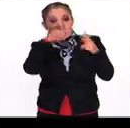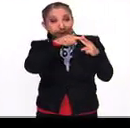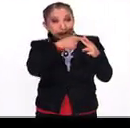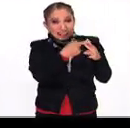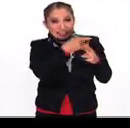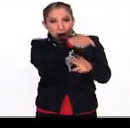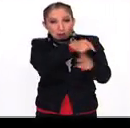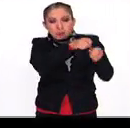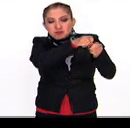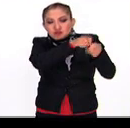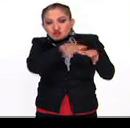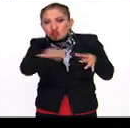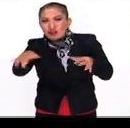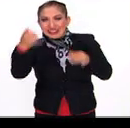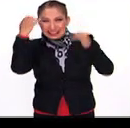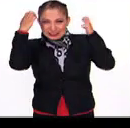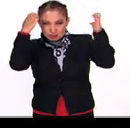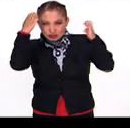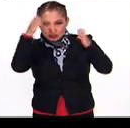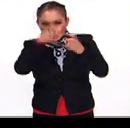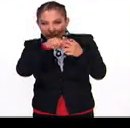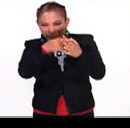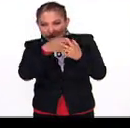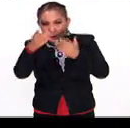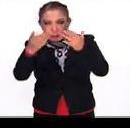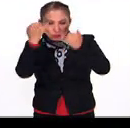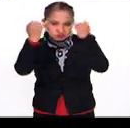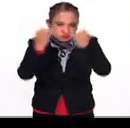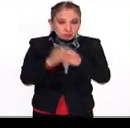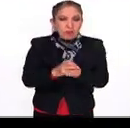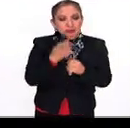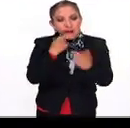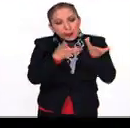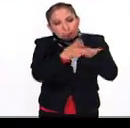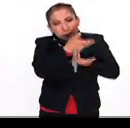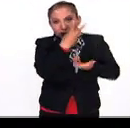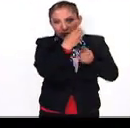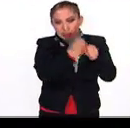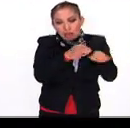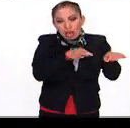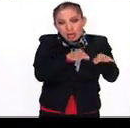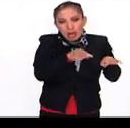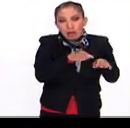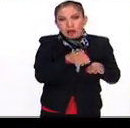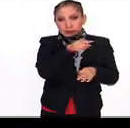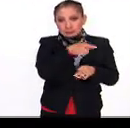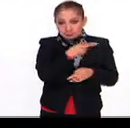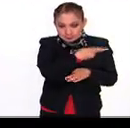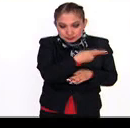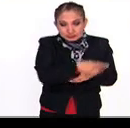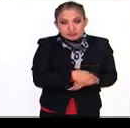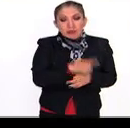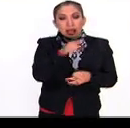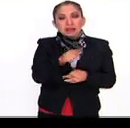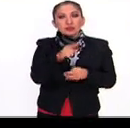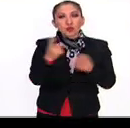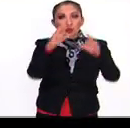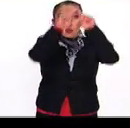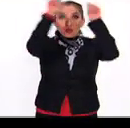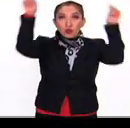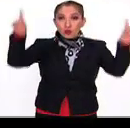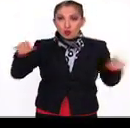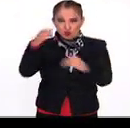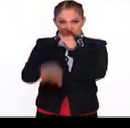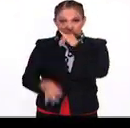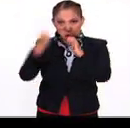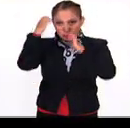origen, digamos, la semilla conceptual de la exposición cuando hablamos en estos 3 años de trabajo con él, es un gabinete que tenemos